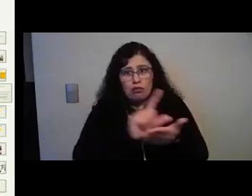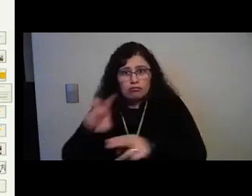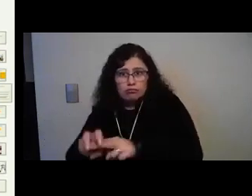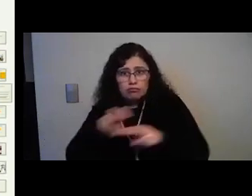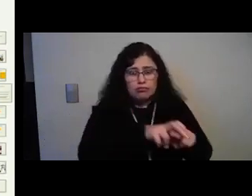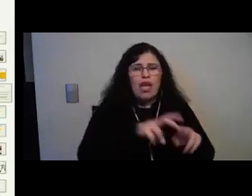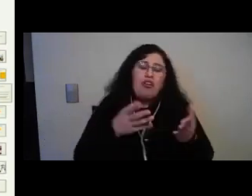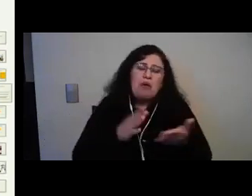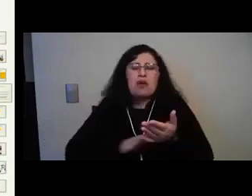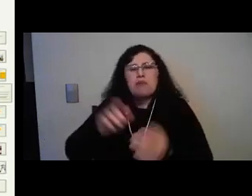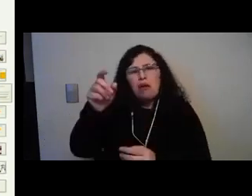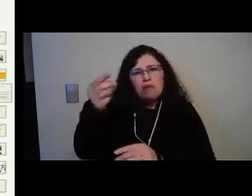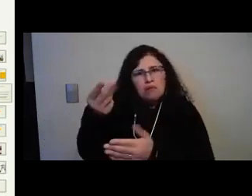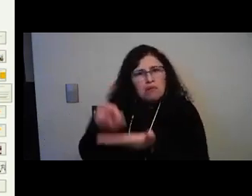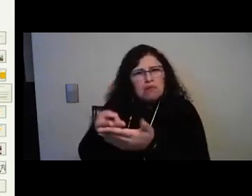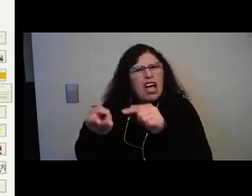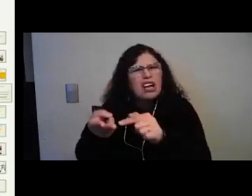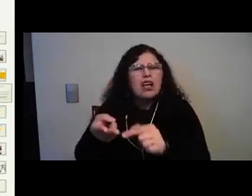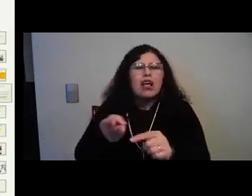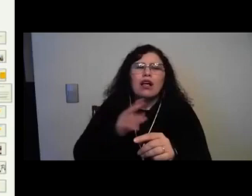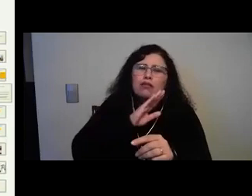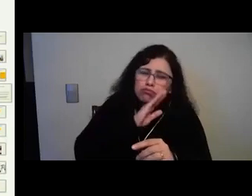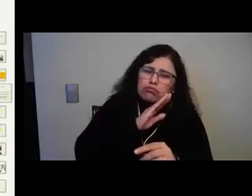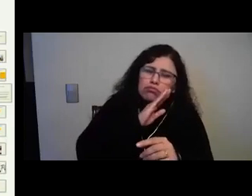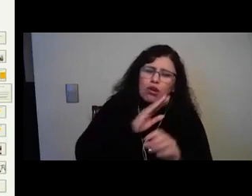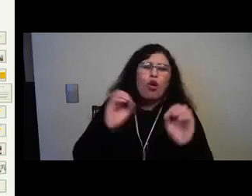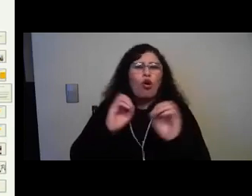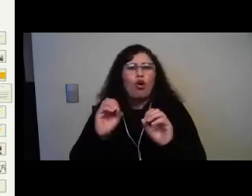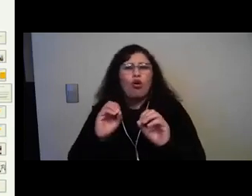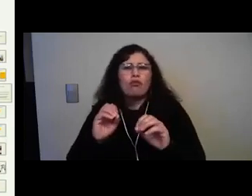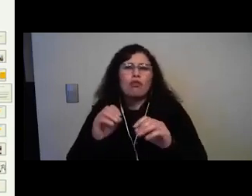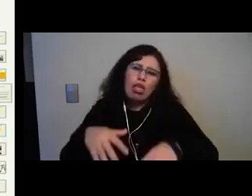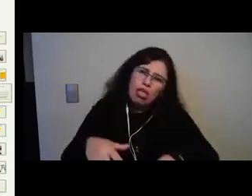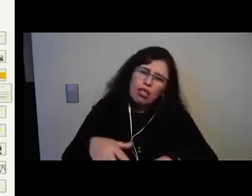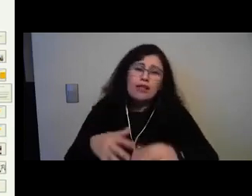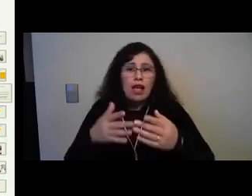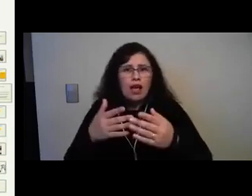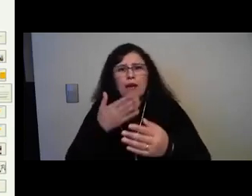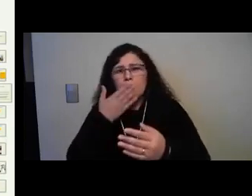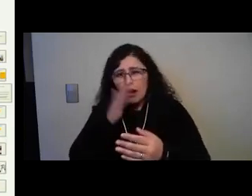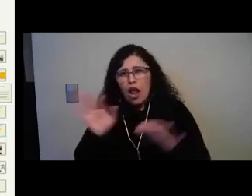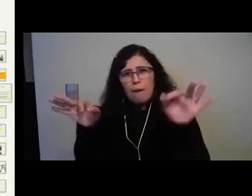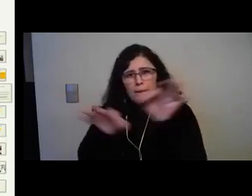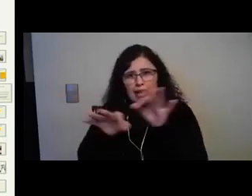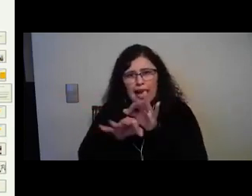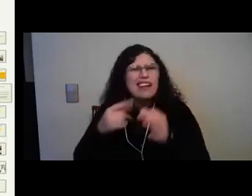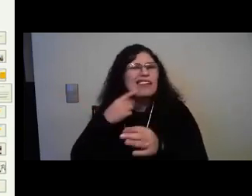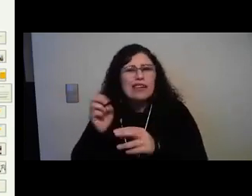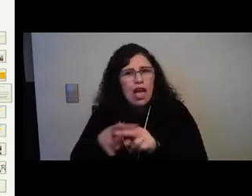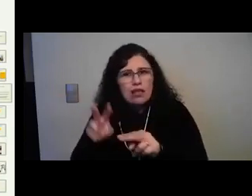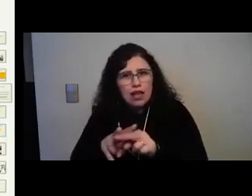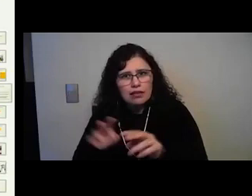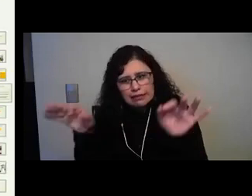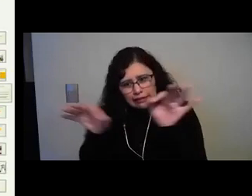o si incluso ya está medio somnoliento, letárgico, ¿ya? Eh, verbalizarle al paciente siempre lo que se va a hacer,